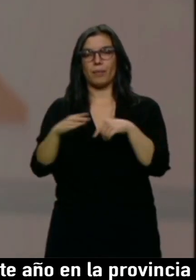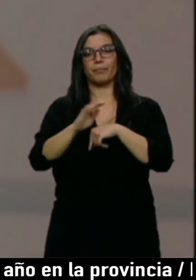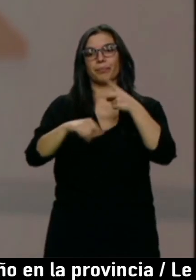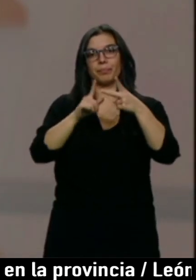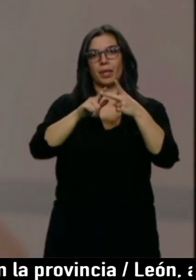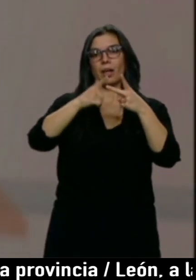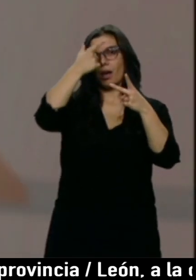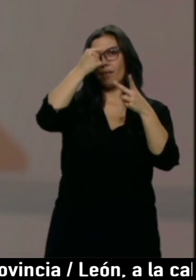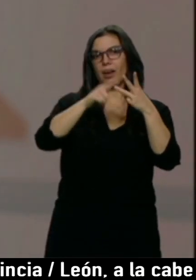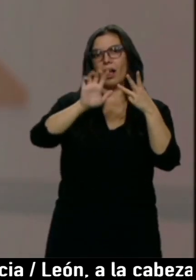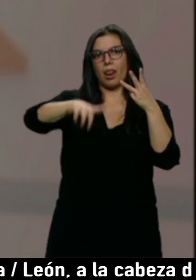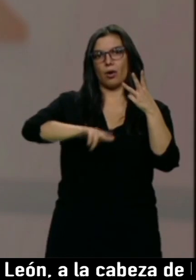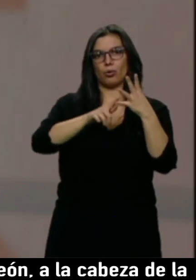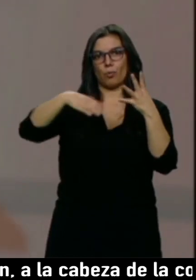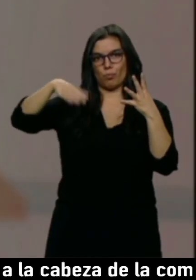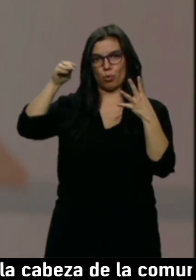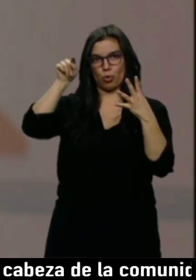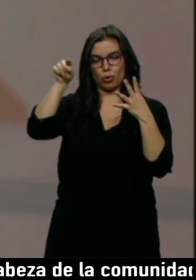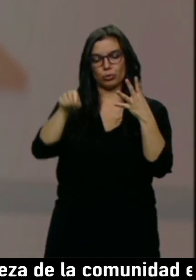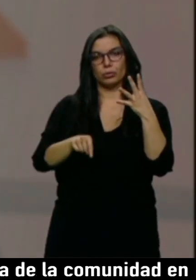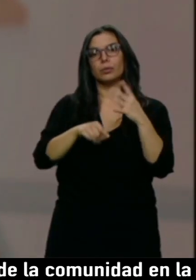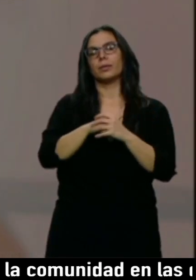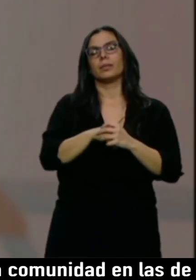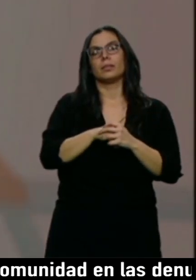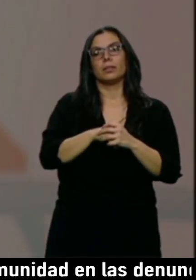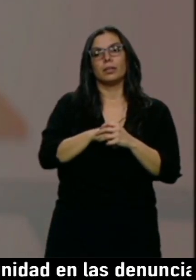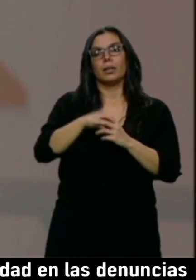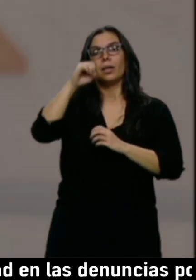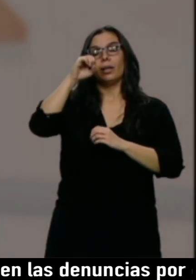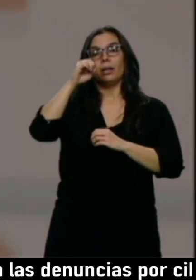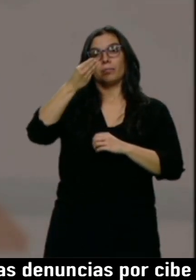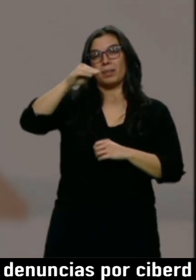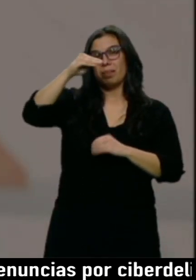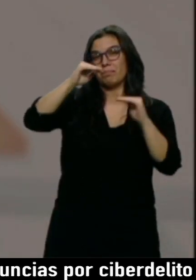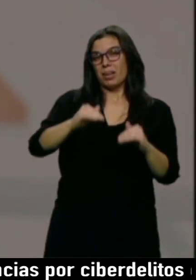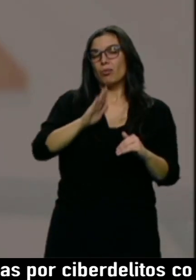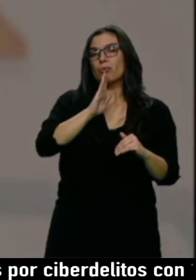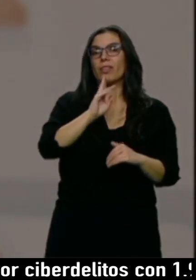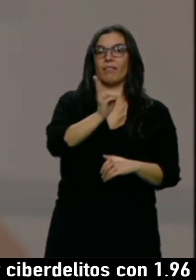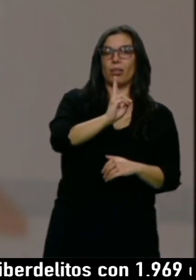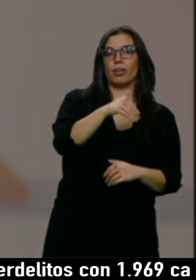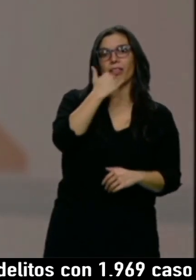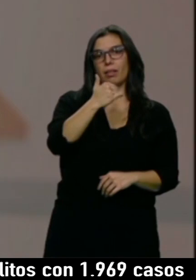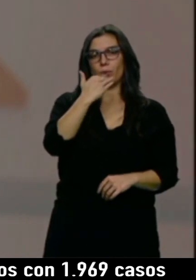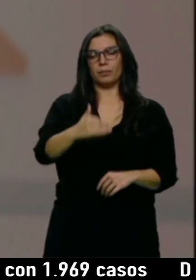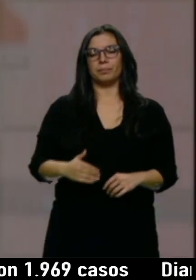León y Burgos. Donde menos se han incrementado los precios es en Valladolid y Zamora.